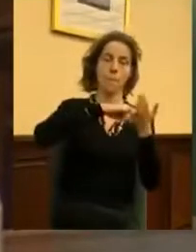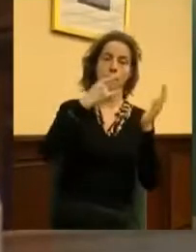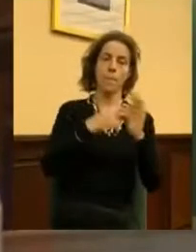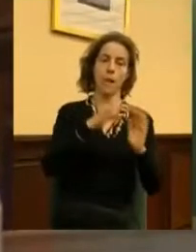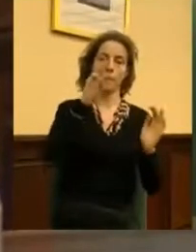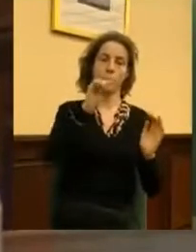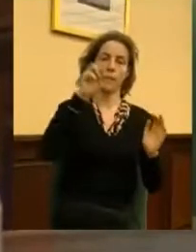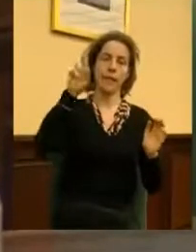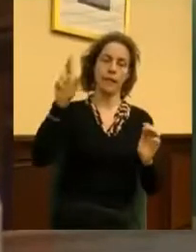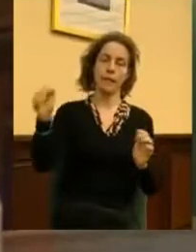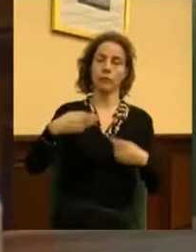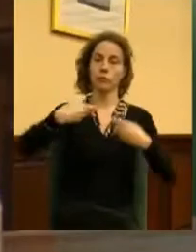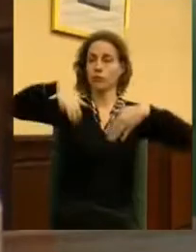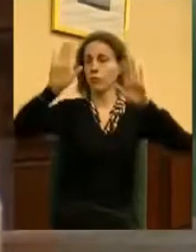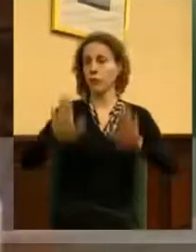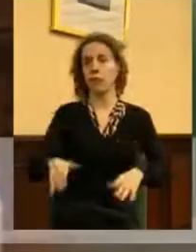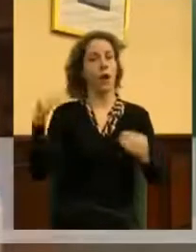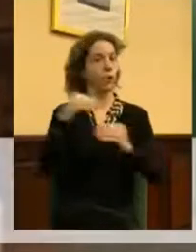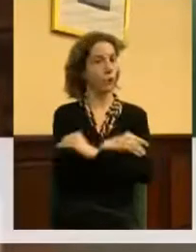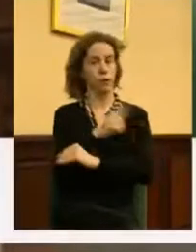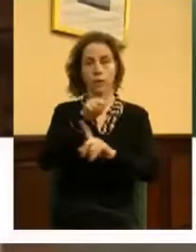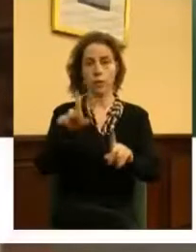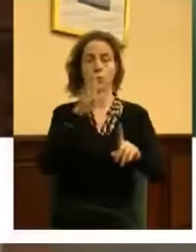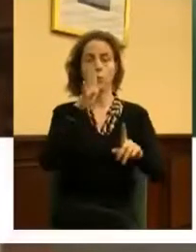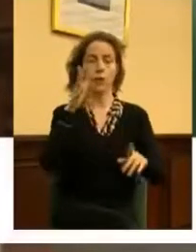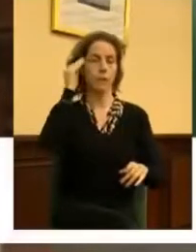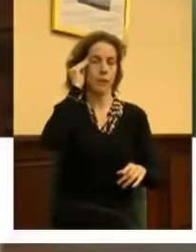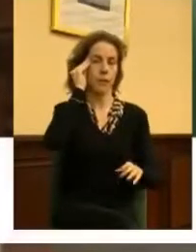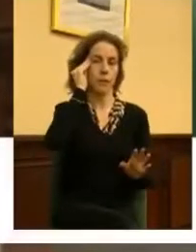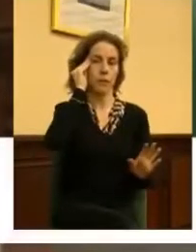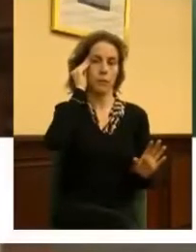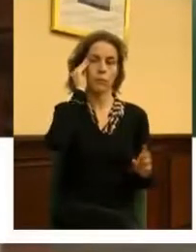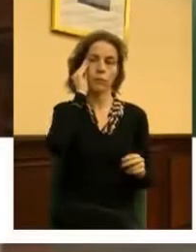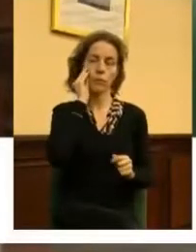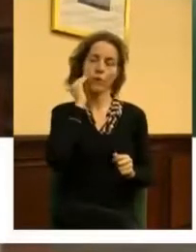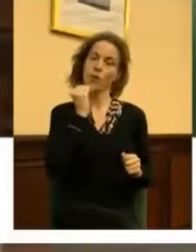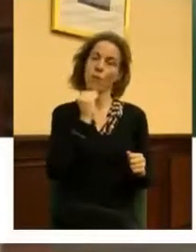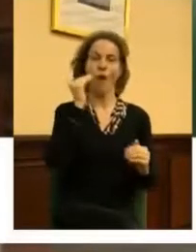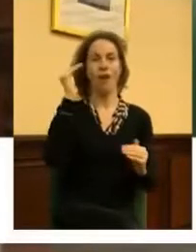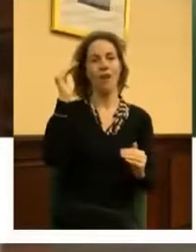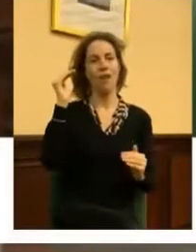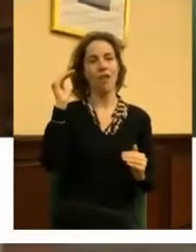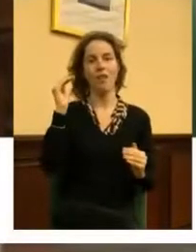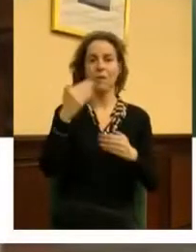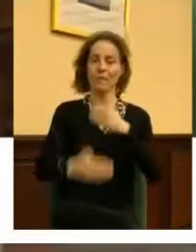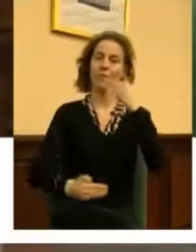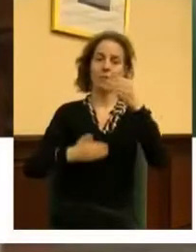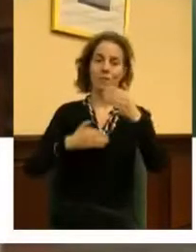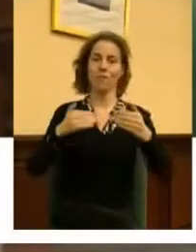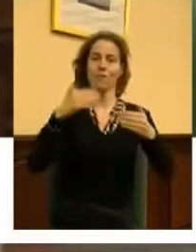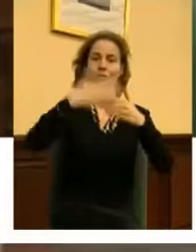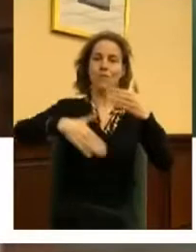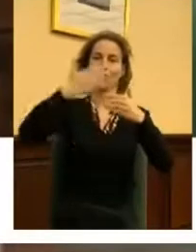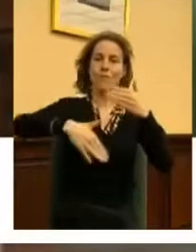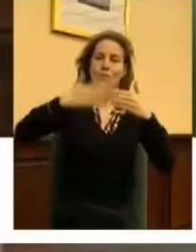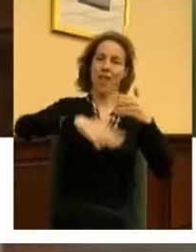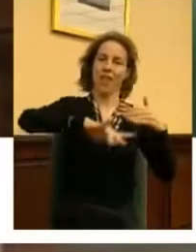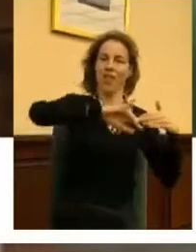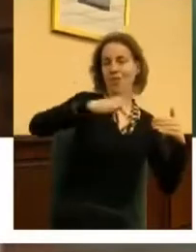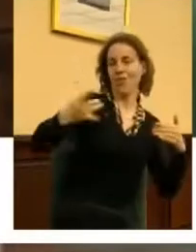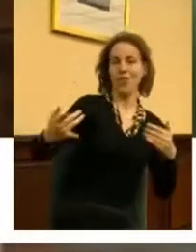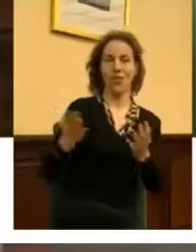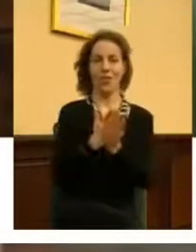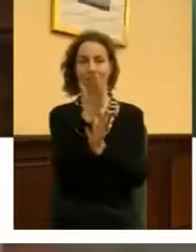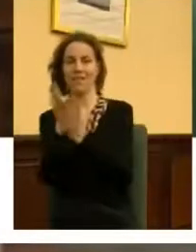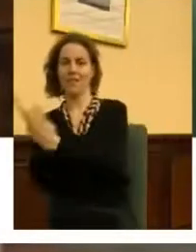hizo la Comunidad de Madrid, porque creemos que aplicó un doble rasero con los plazos. Cabe recordar que en este ayuntamiento,